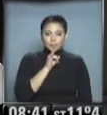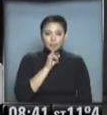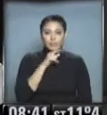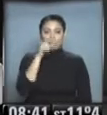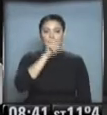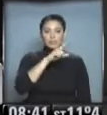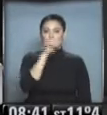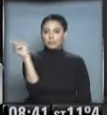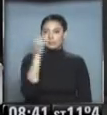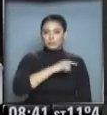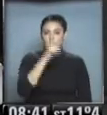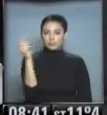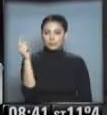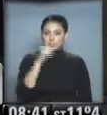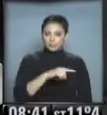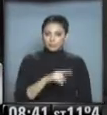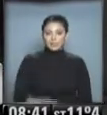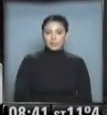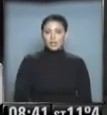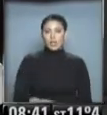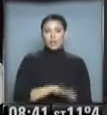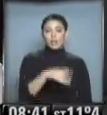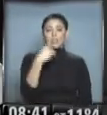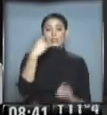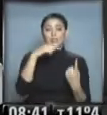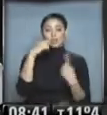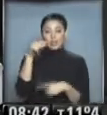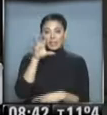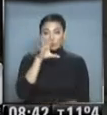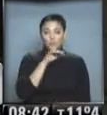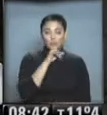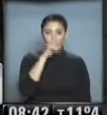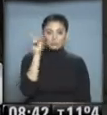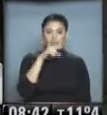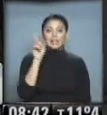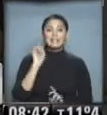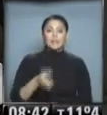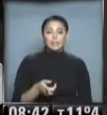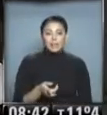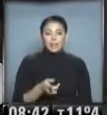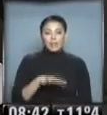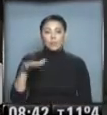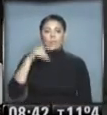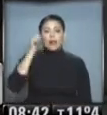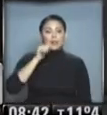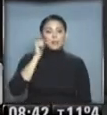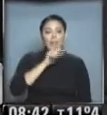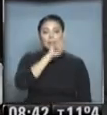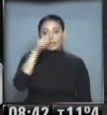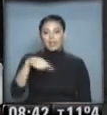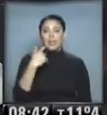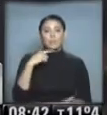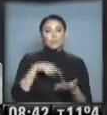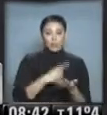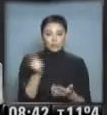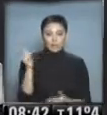va y viene a distintas localidades de allá. También tenemos locaciones en Mar del Plata y en Buenos